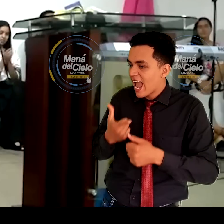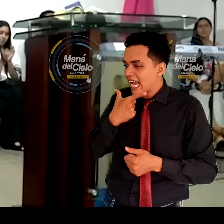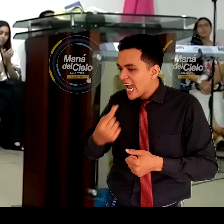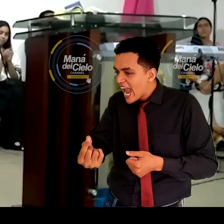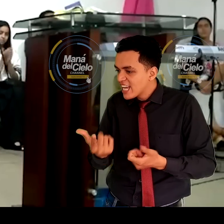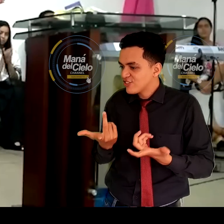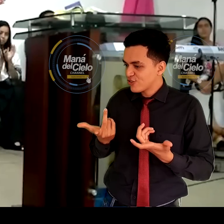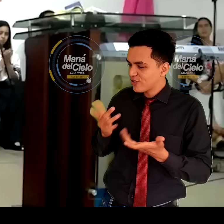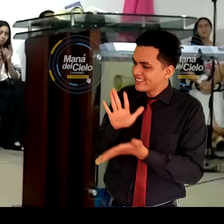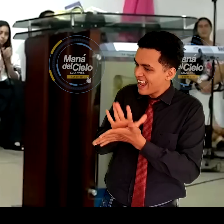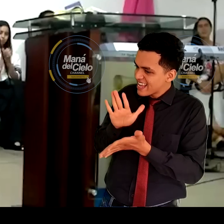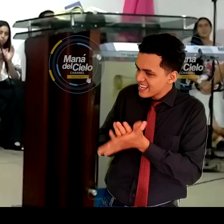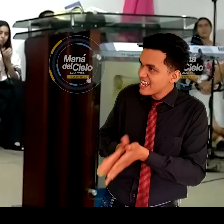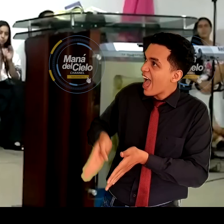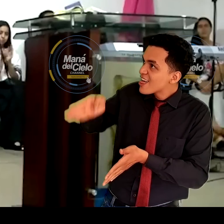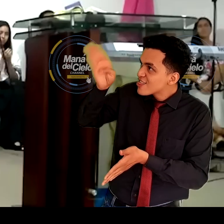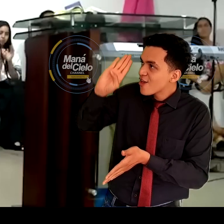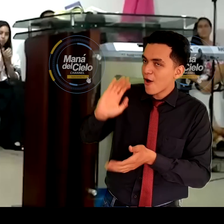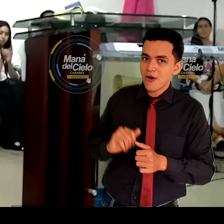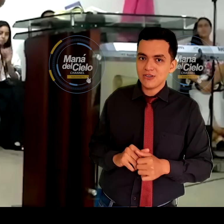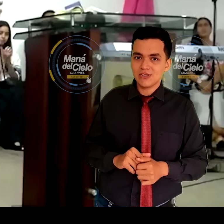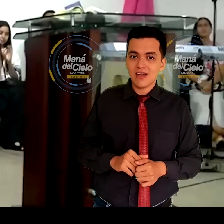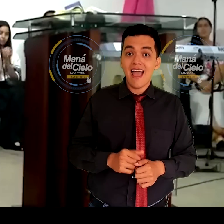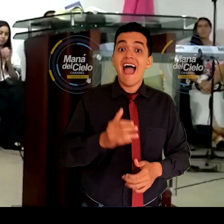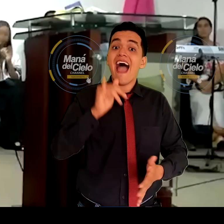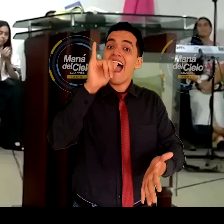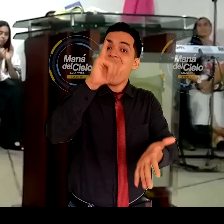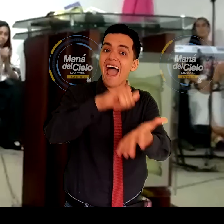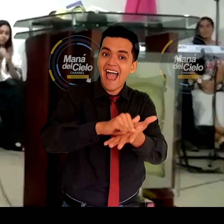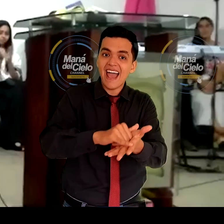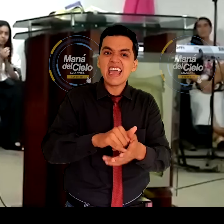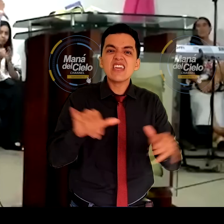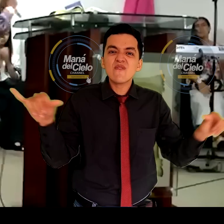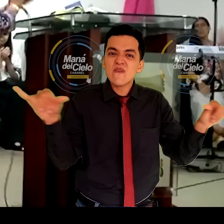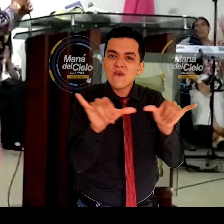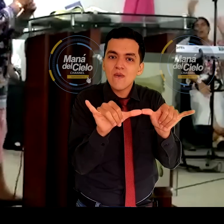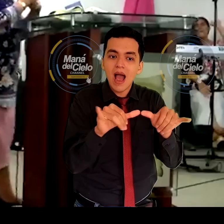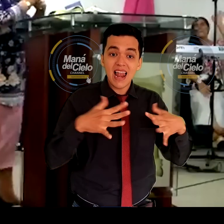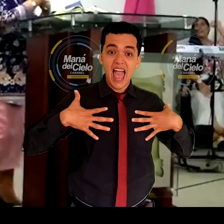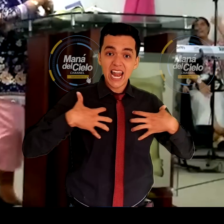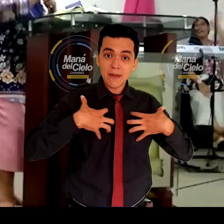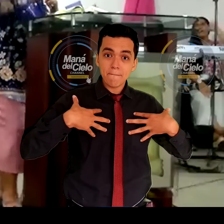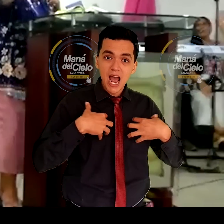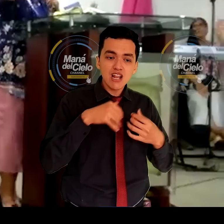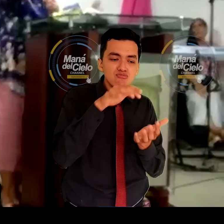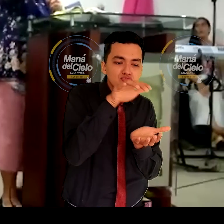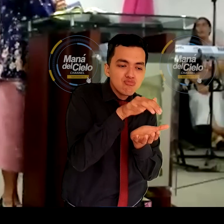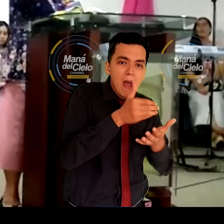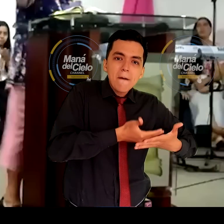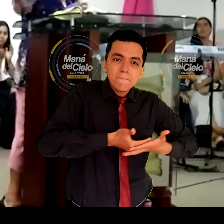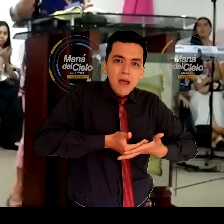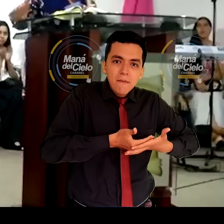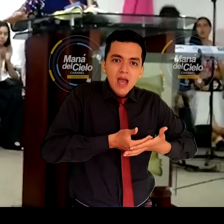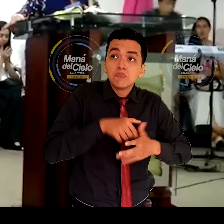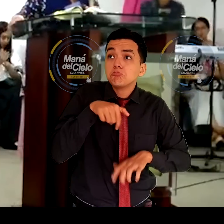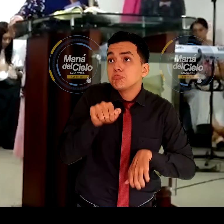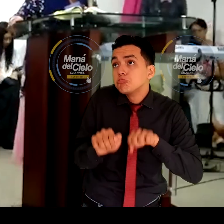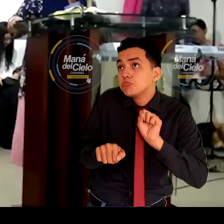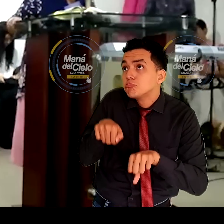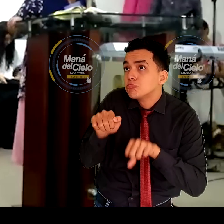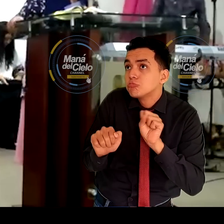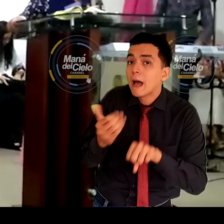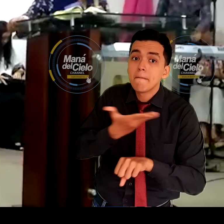para comer, porque los leoncillos necesitan y tienen hambre, pero los que buscan a Dios no tendrán falta de ningún bien. Estén de pies, por